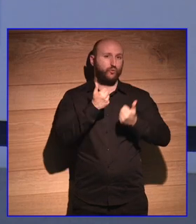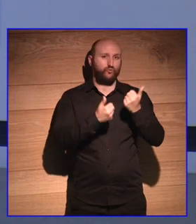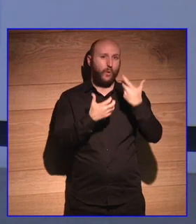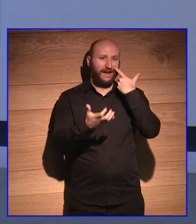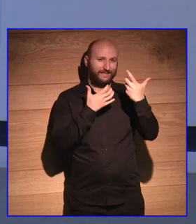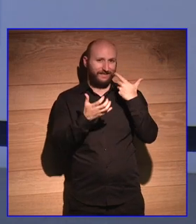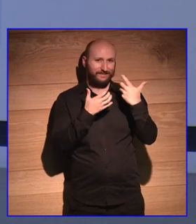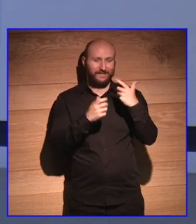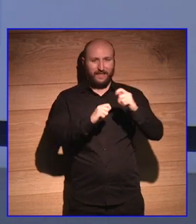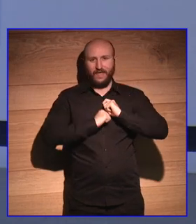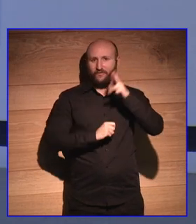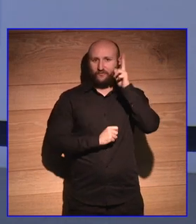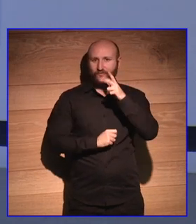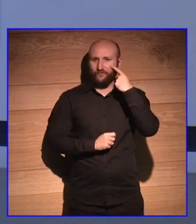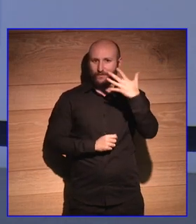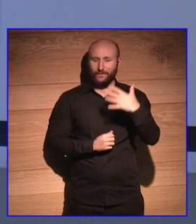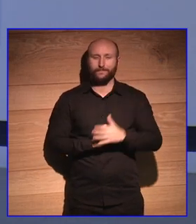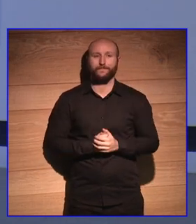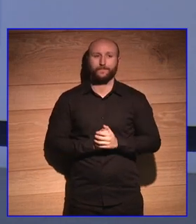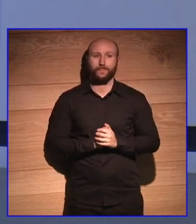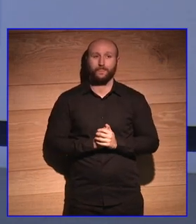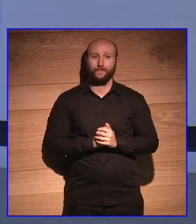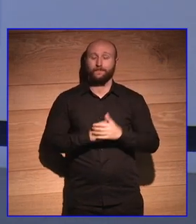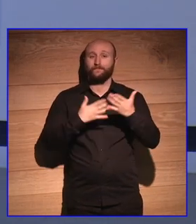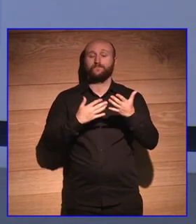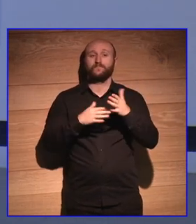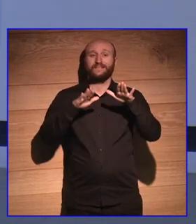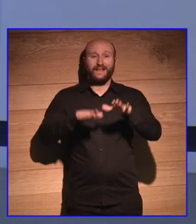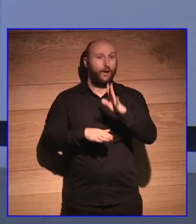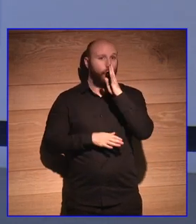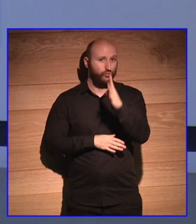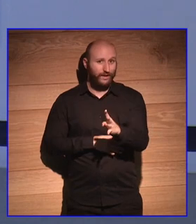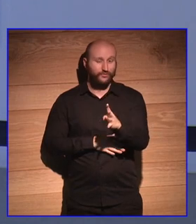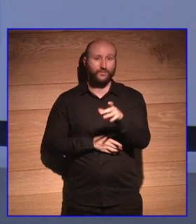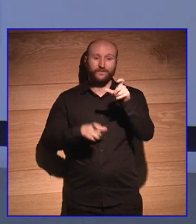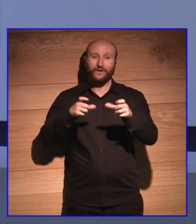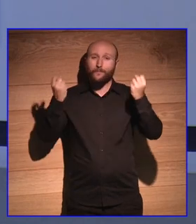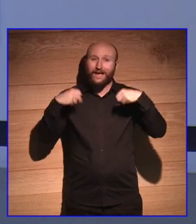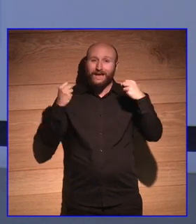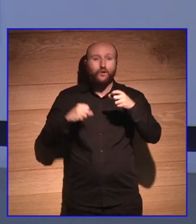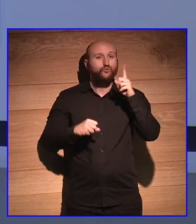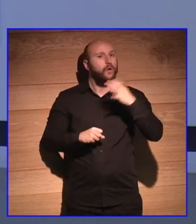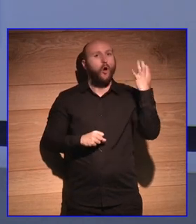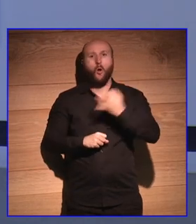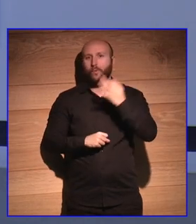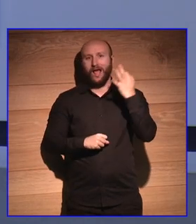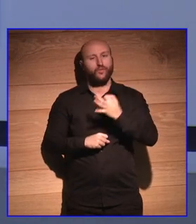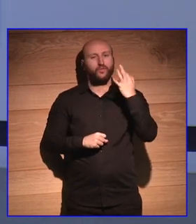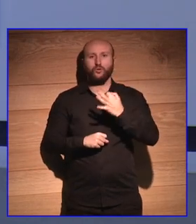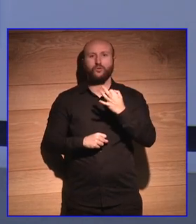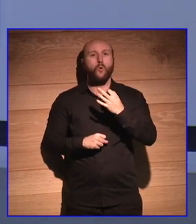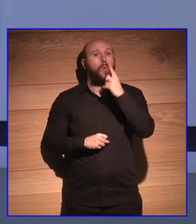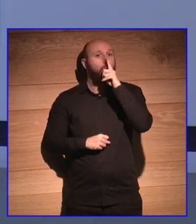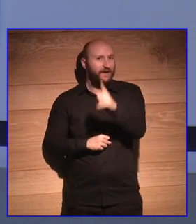gozarán de justa fama aunque la pensión tenía una duración de cuatro años los becarios sólo tenían la obligación de residir en roma' el